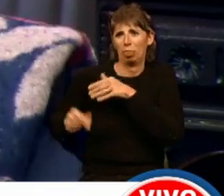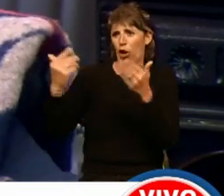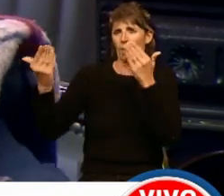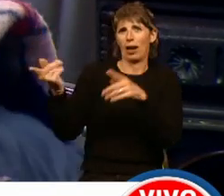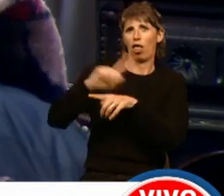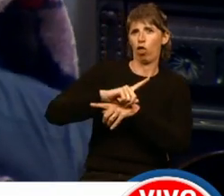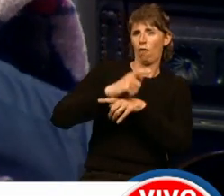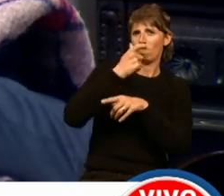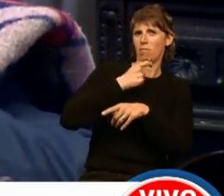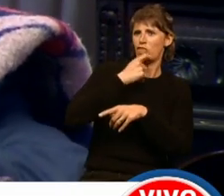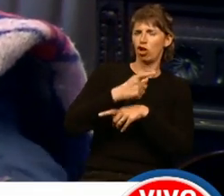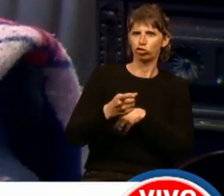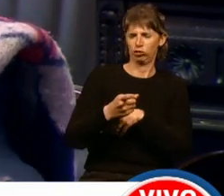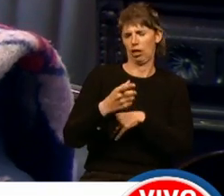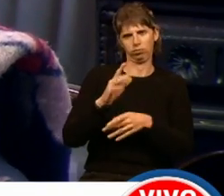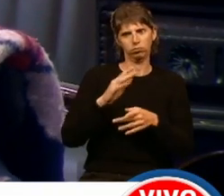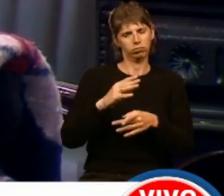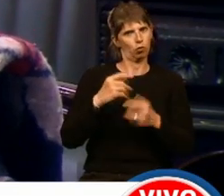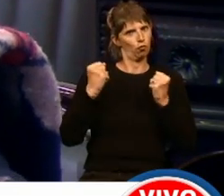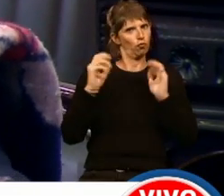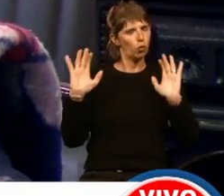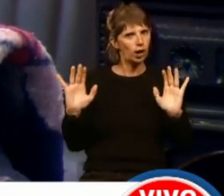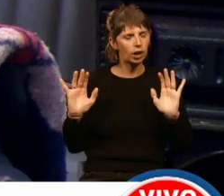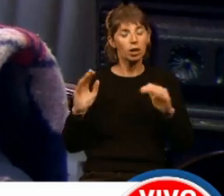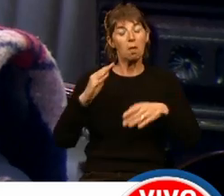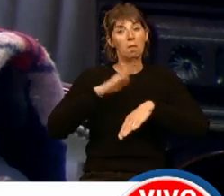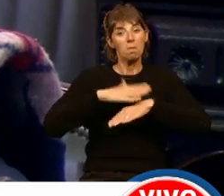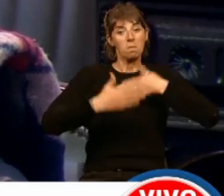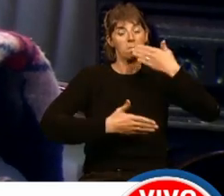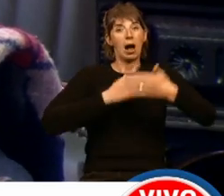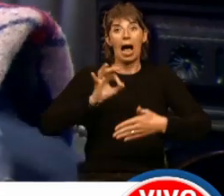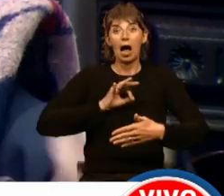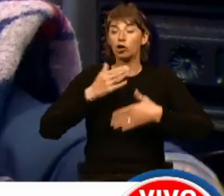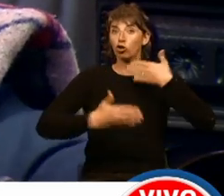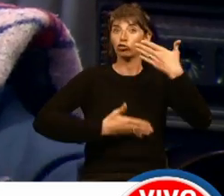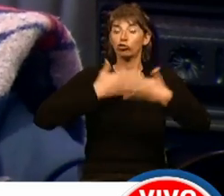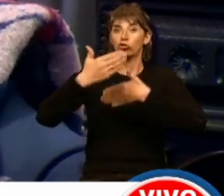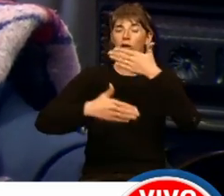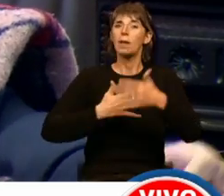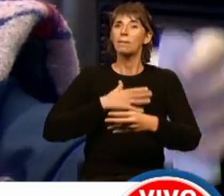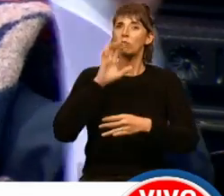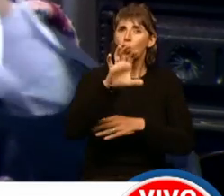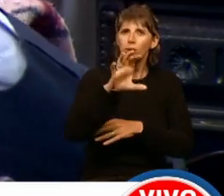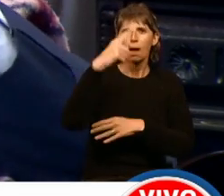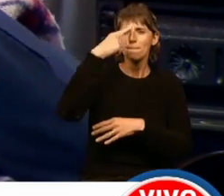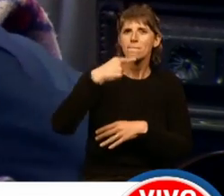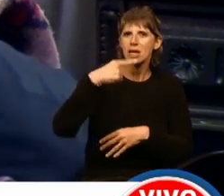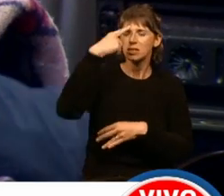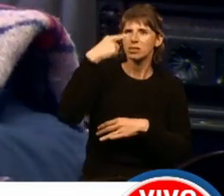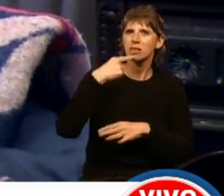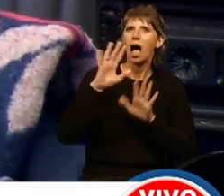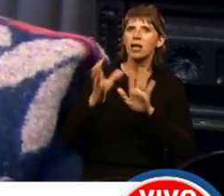fuerte muy fuerte todo esto transcurrió con los años y en mi provincia todos los meses llegaba